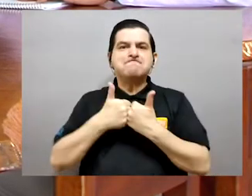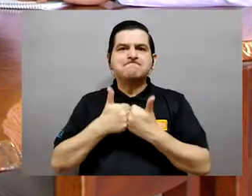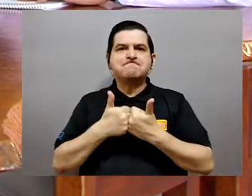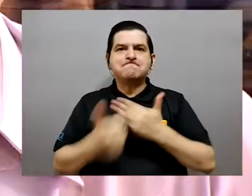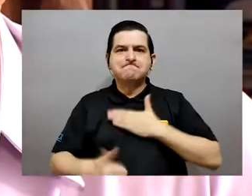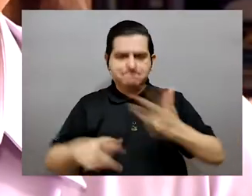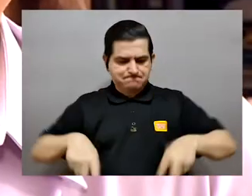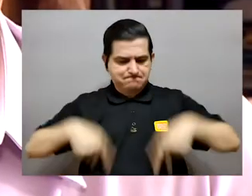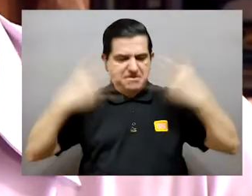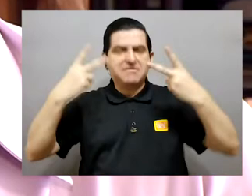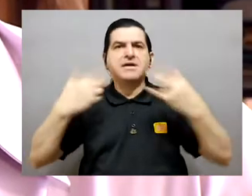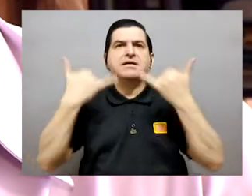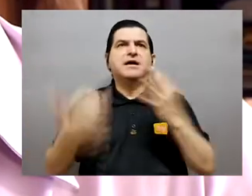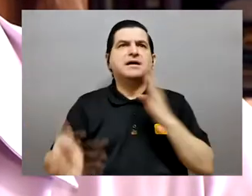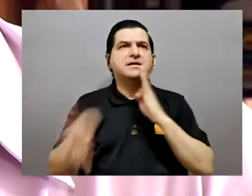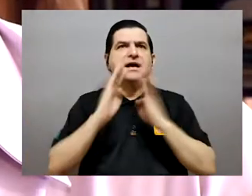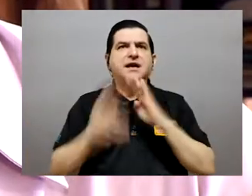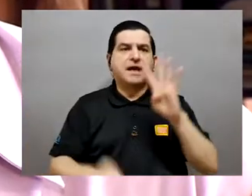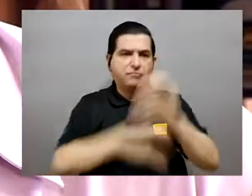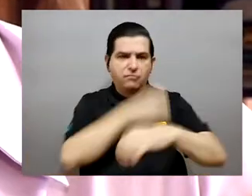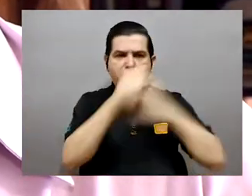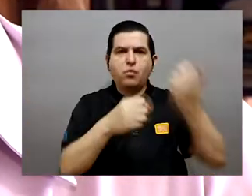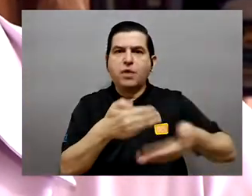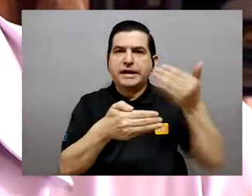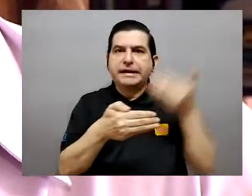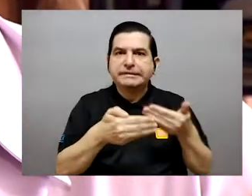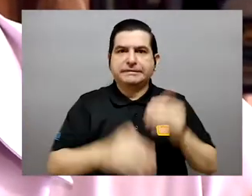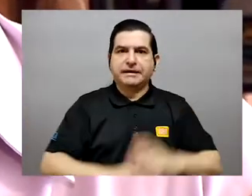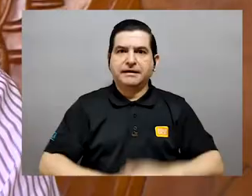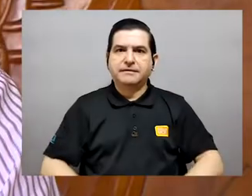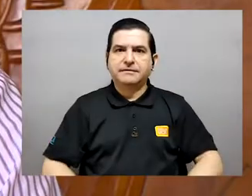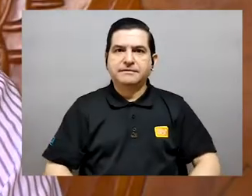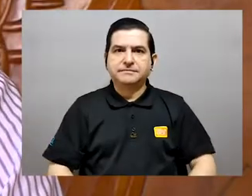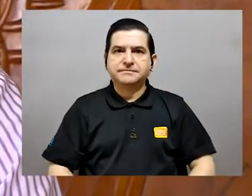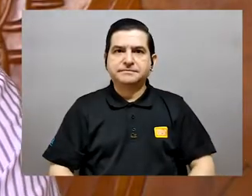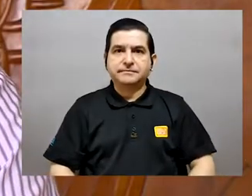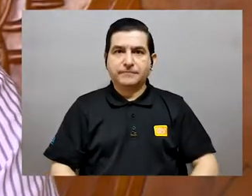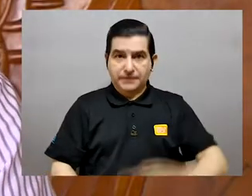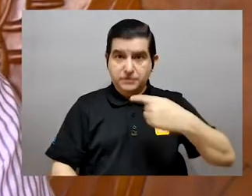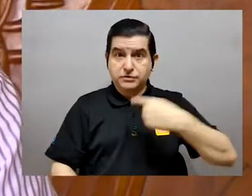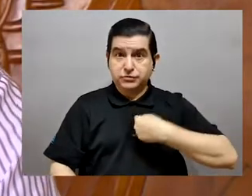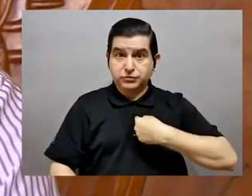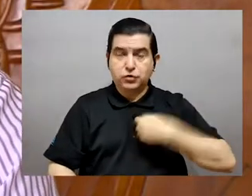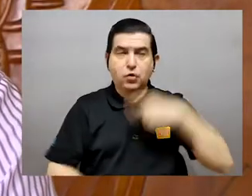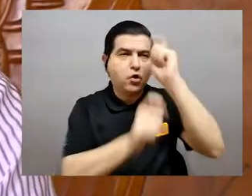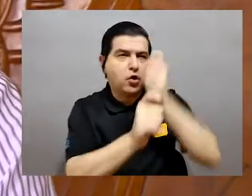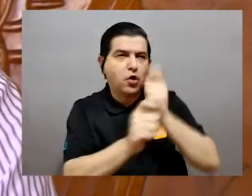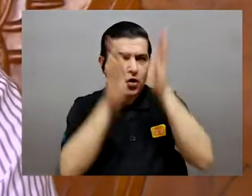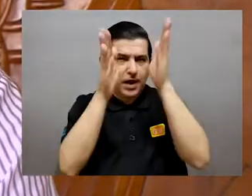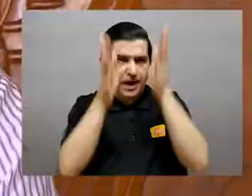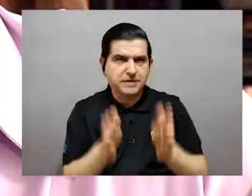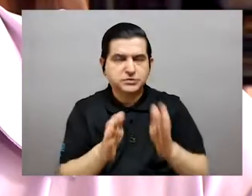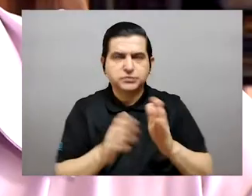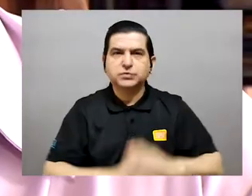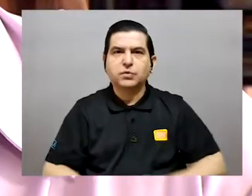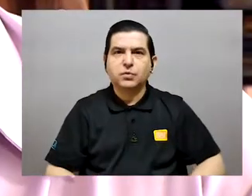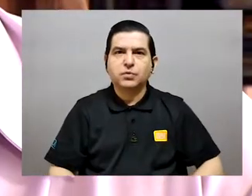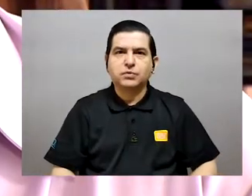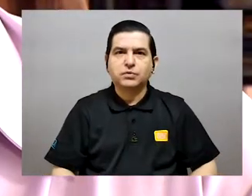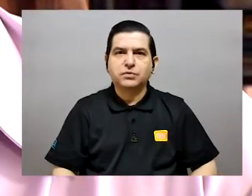que marcan un momento determinado para que usted se inspire en la tía